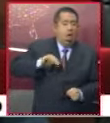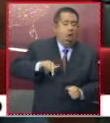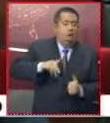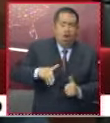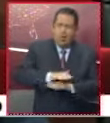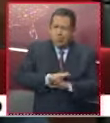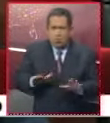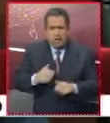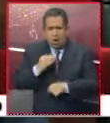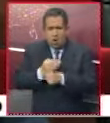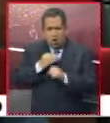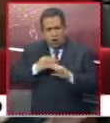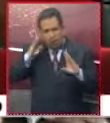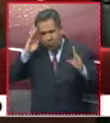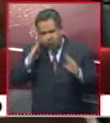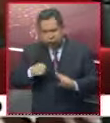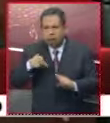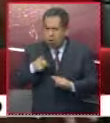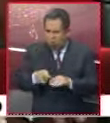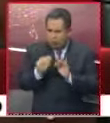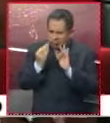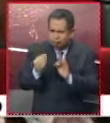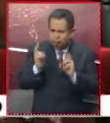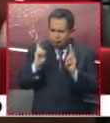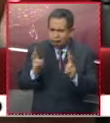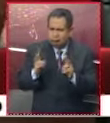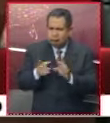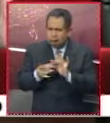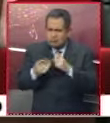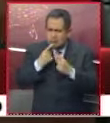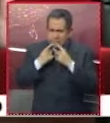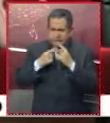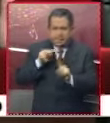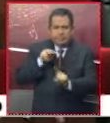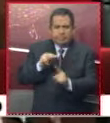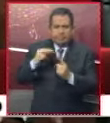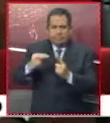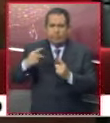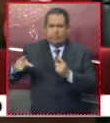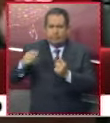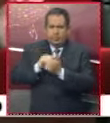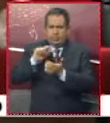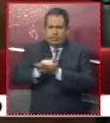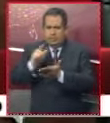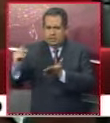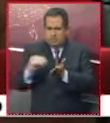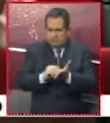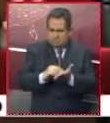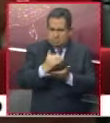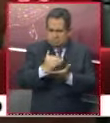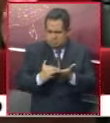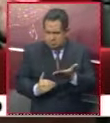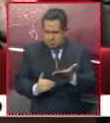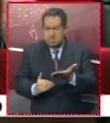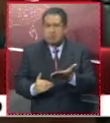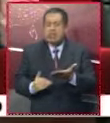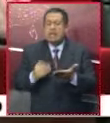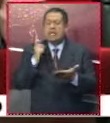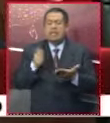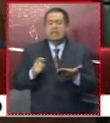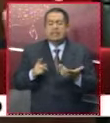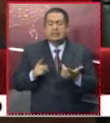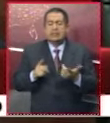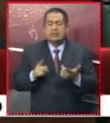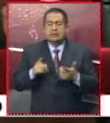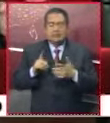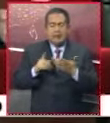asunto. Enfrentemos el tema desde un punto de vista legislativo y implica quitarle